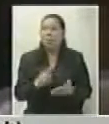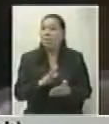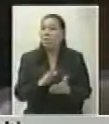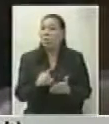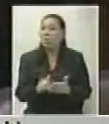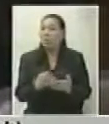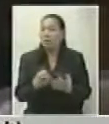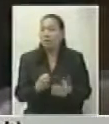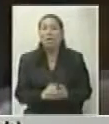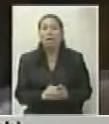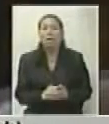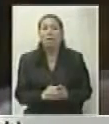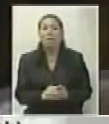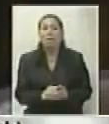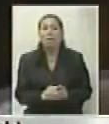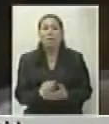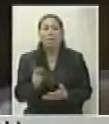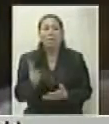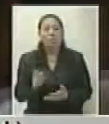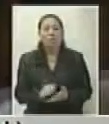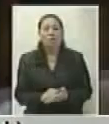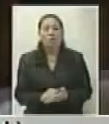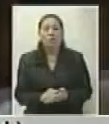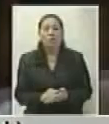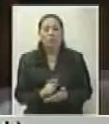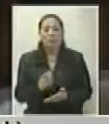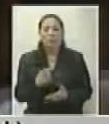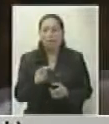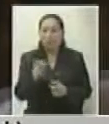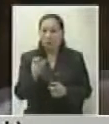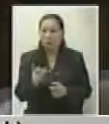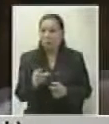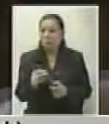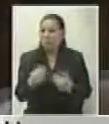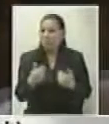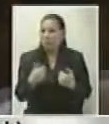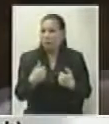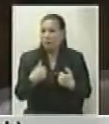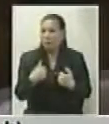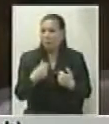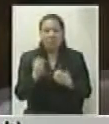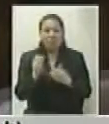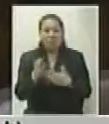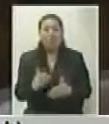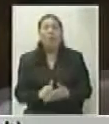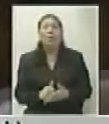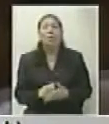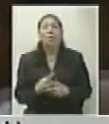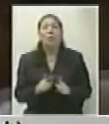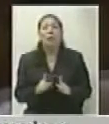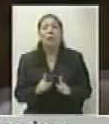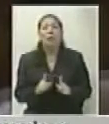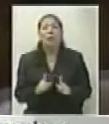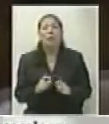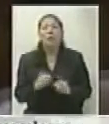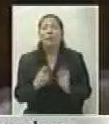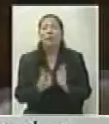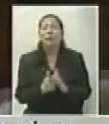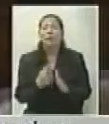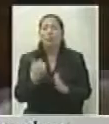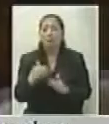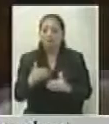todos queremos que los profesores sean personas que no tengan este tipo de condenas, pero eso se legisla